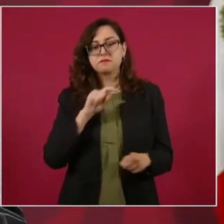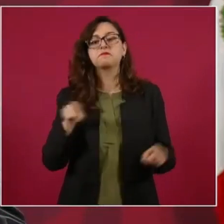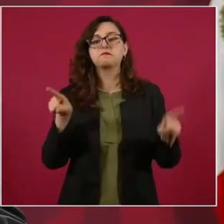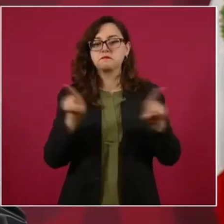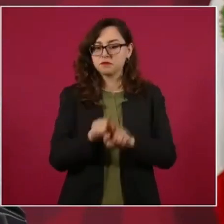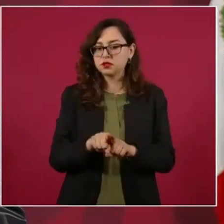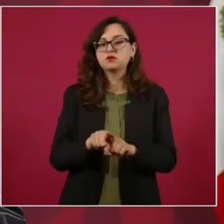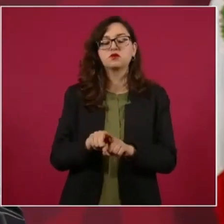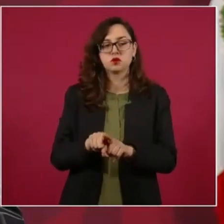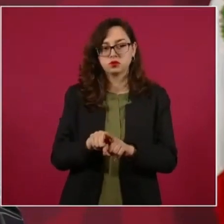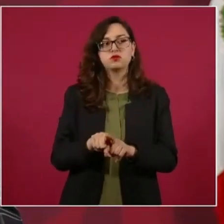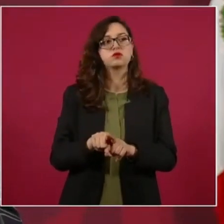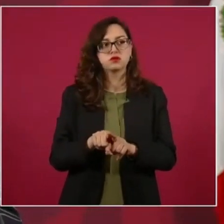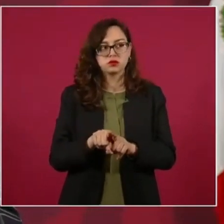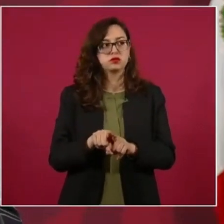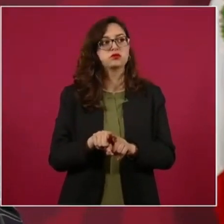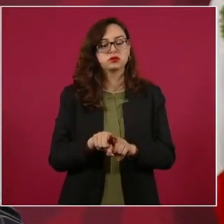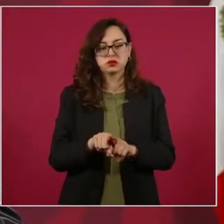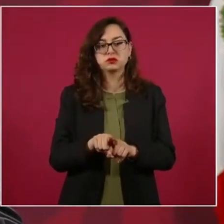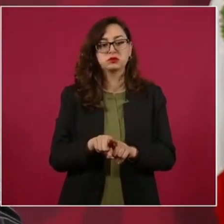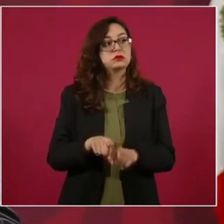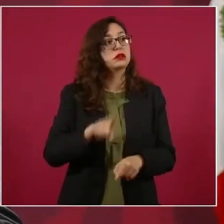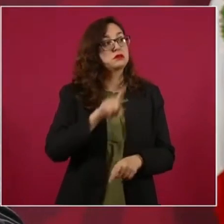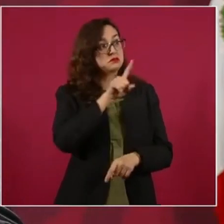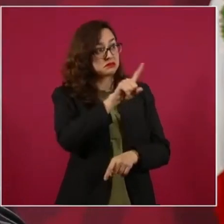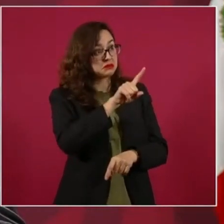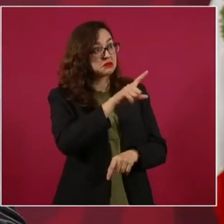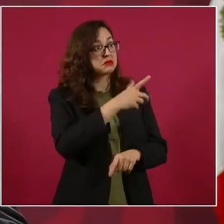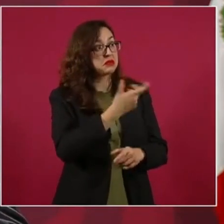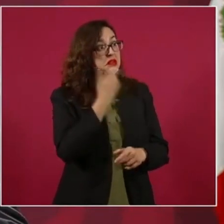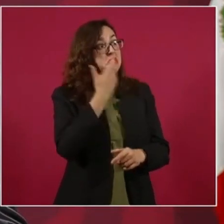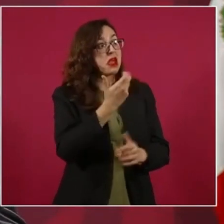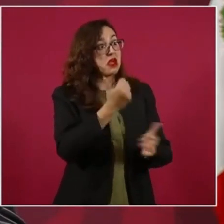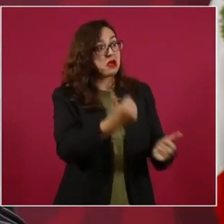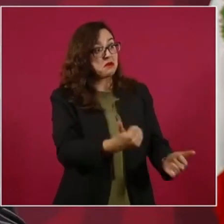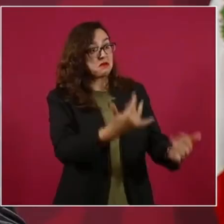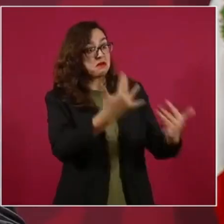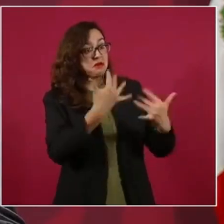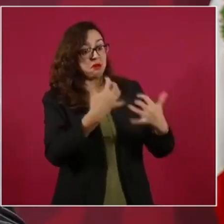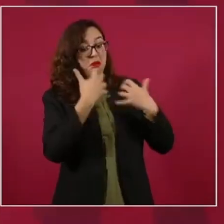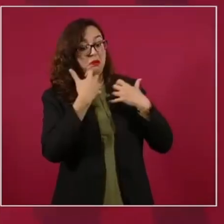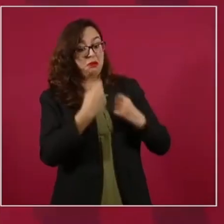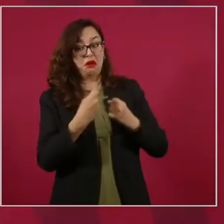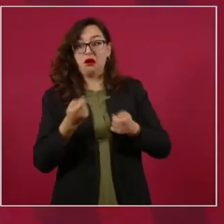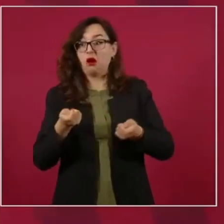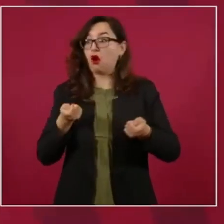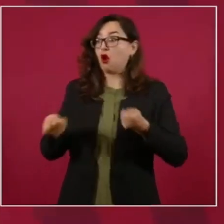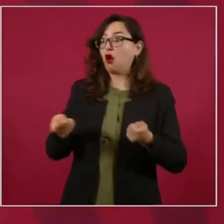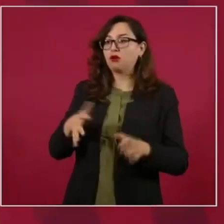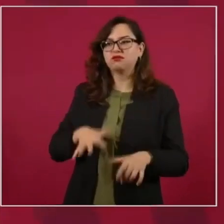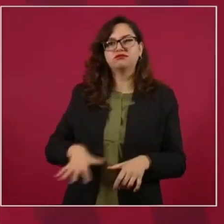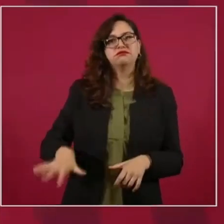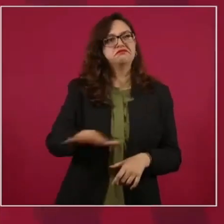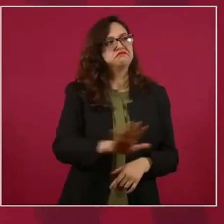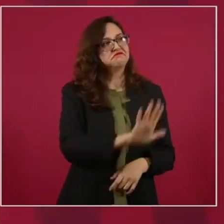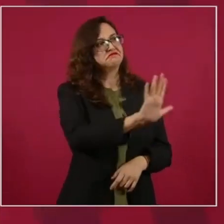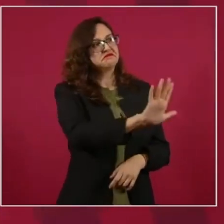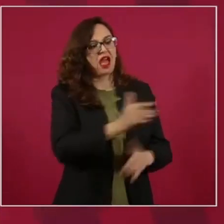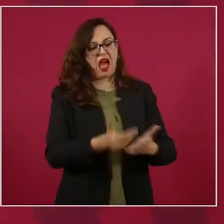la misma. O sea, preferimos prenderle fuego a todos los campos